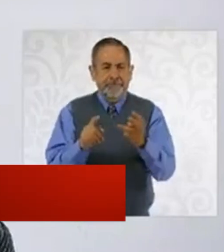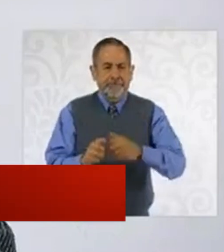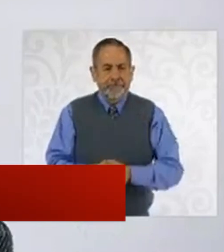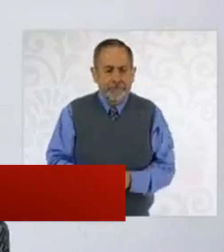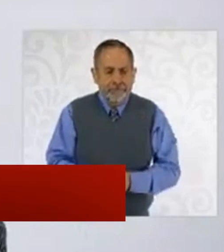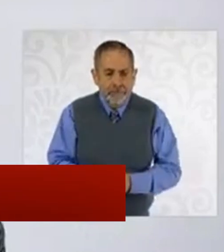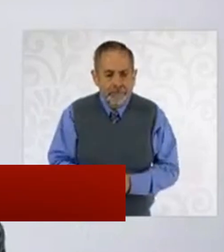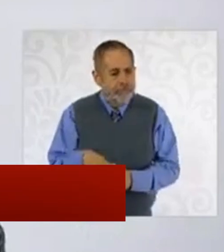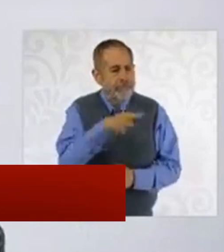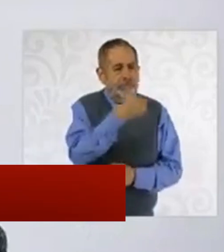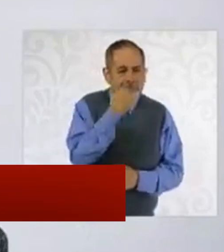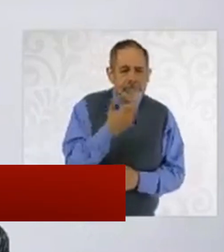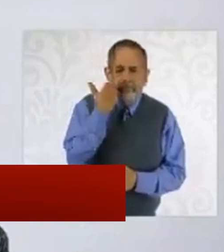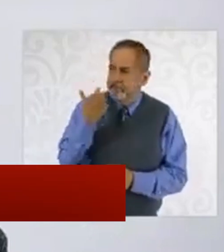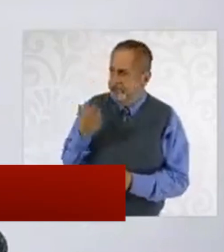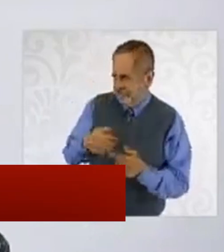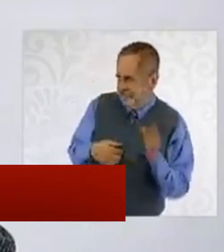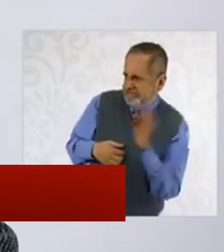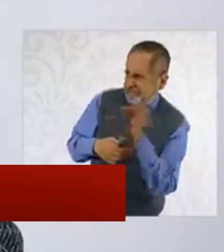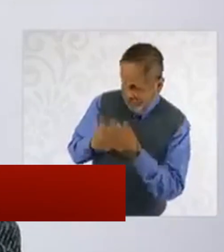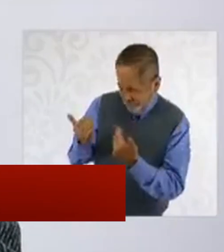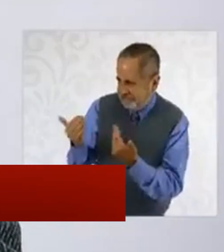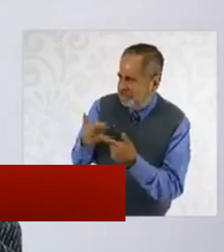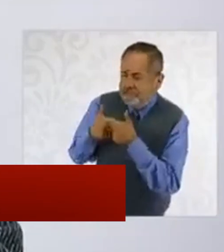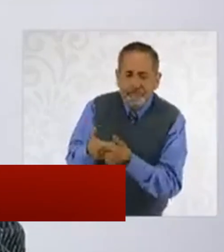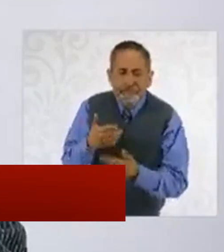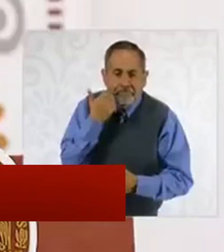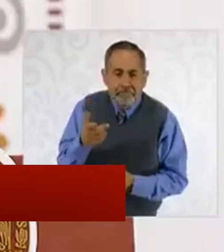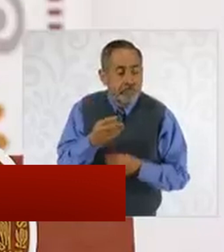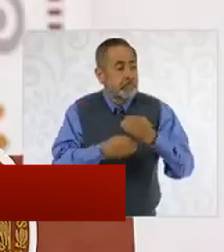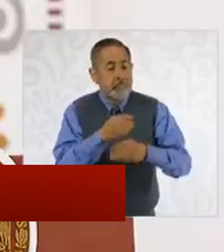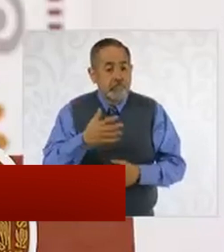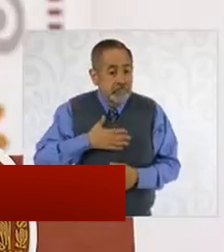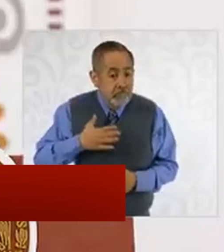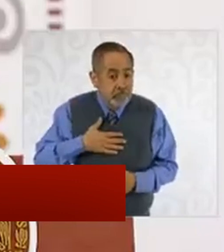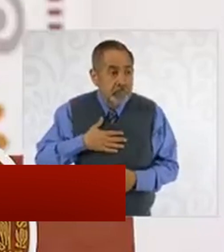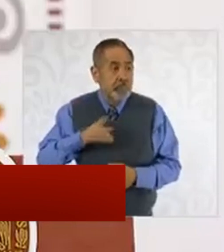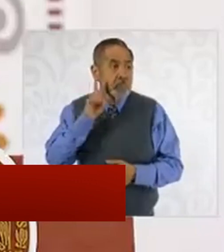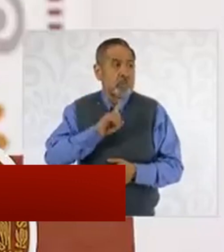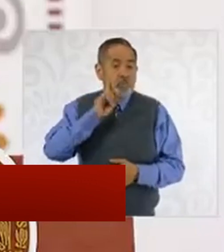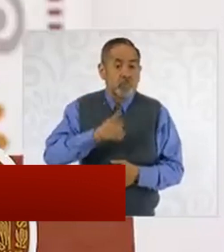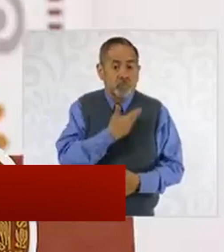Nos están provocando. ¿En qué sentido? ¿Quieren que la presidenta